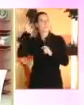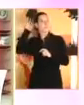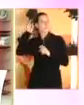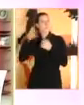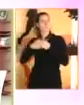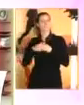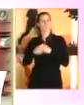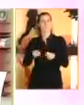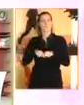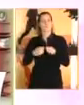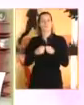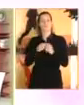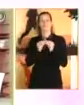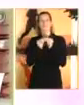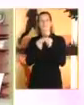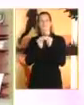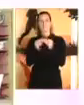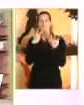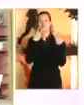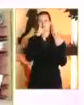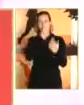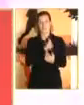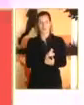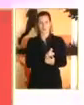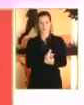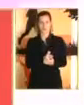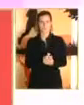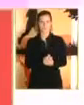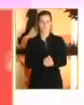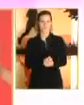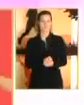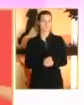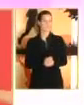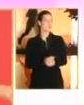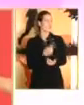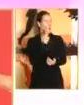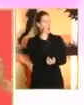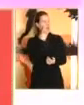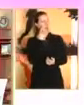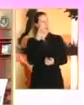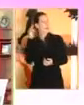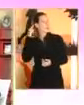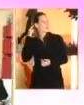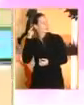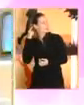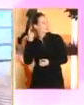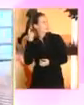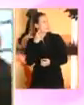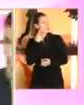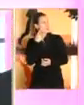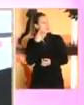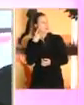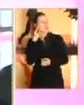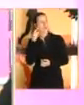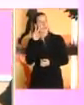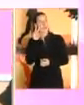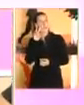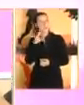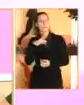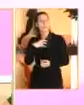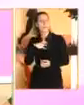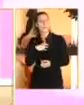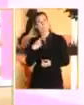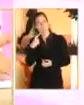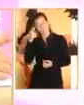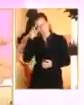aquí. Ahora aquí tenemos a Diego entretenido con un teléfono. No sé yo si se le va a poder ver. ¿Lo tiene en este lado? Él tiene en este lado, tiene el aparato. No, quiero